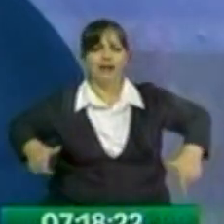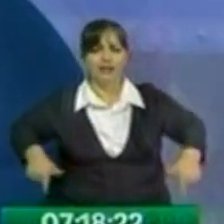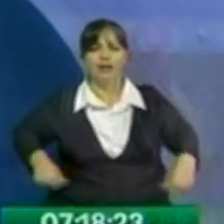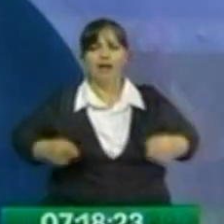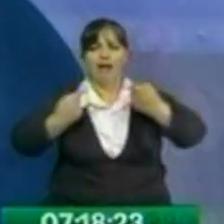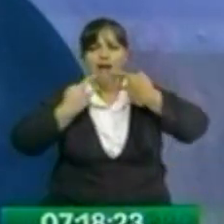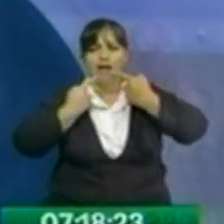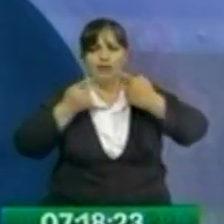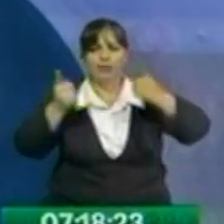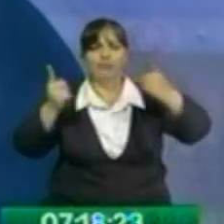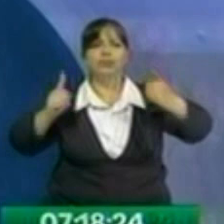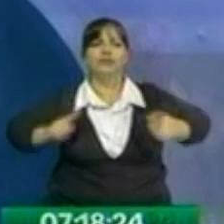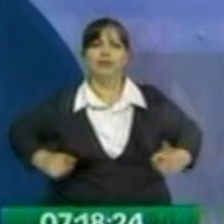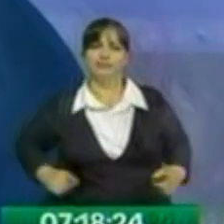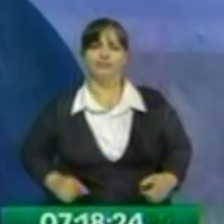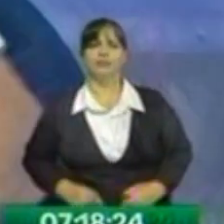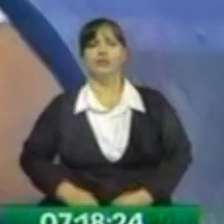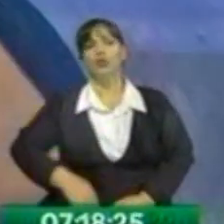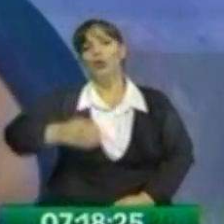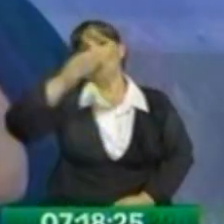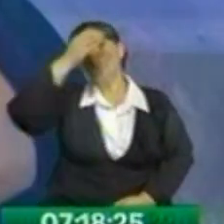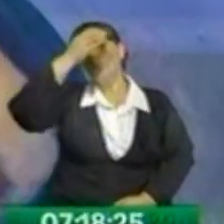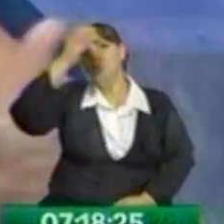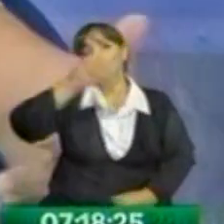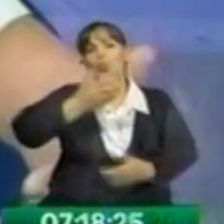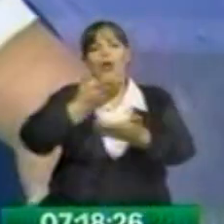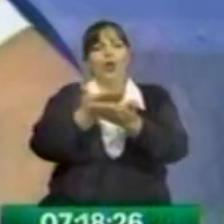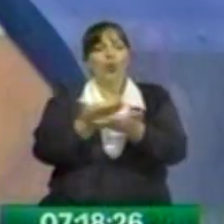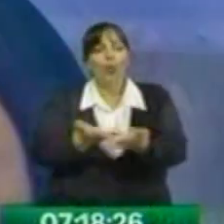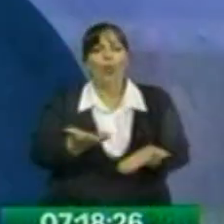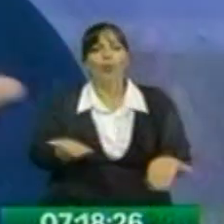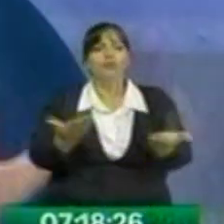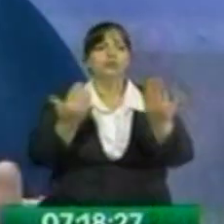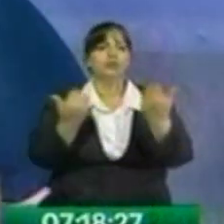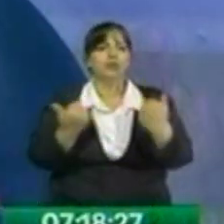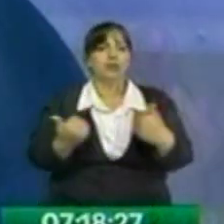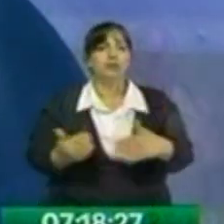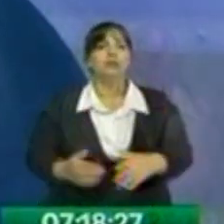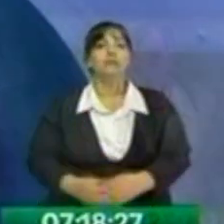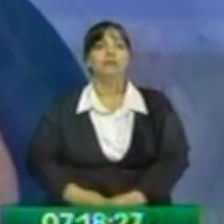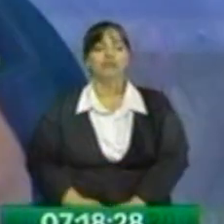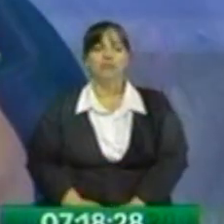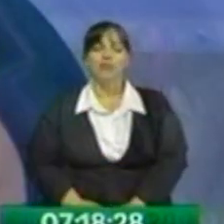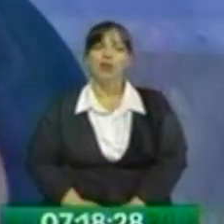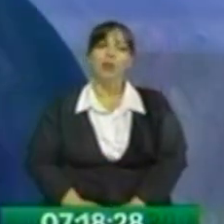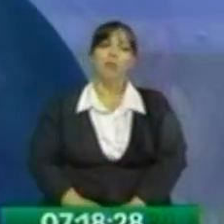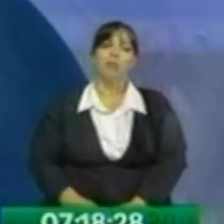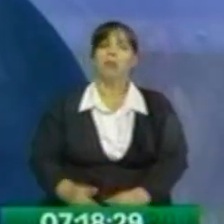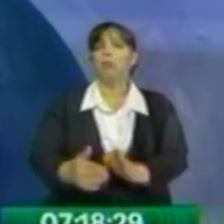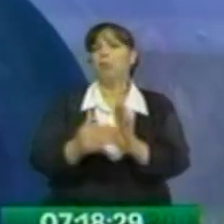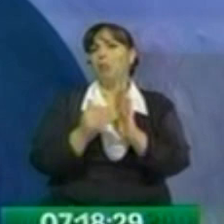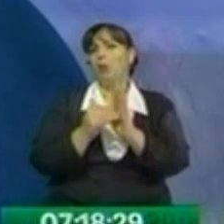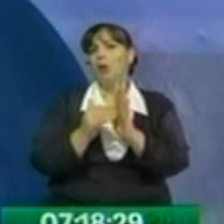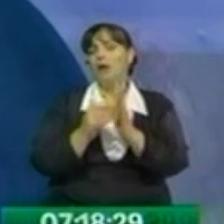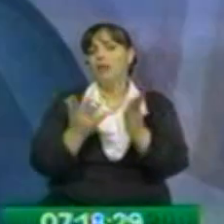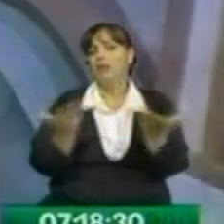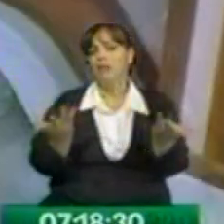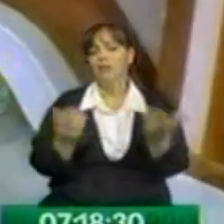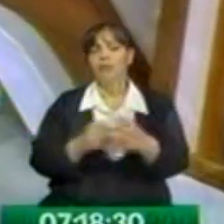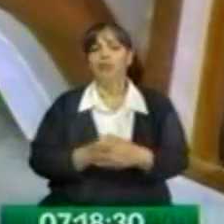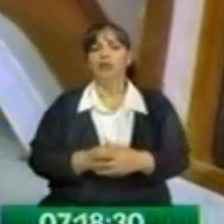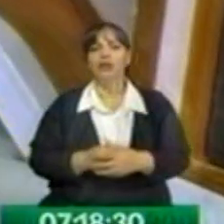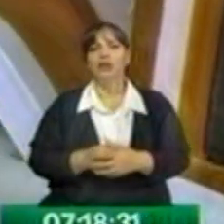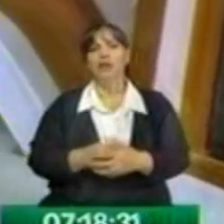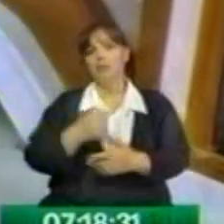en vigencia, mediante el cual todos estos servicios culturales, como servicio de escritor, servicio